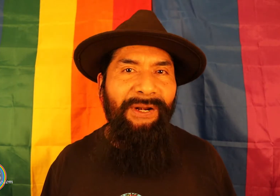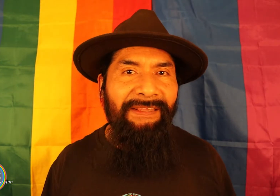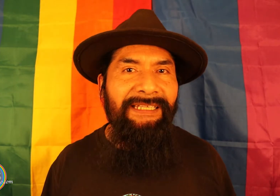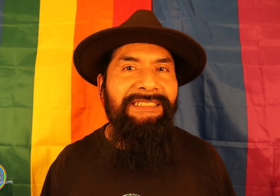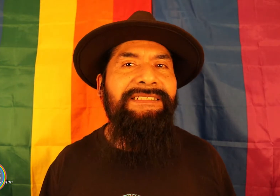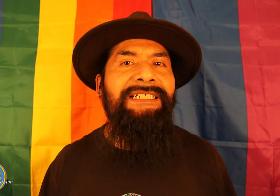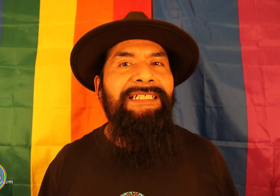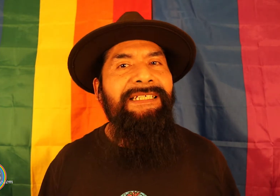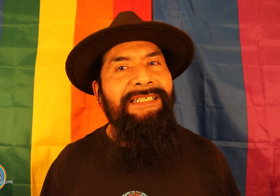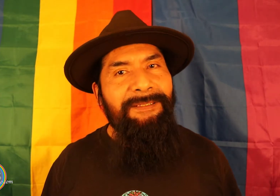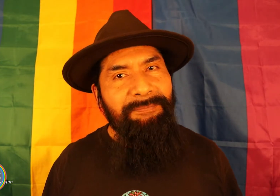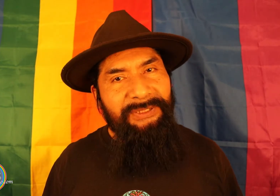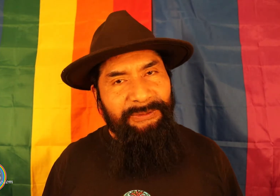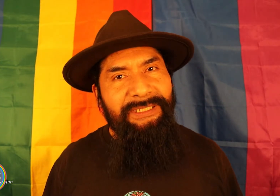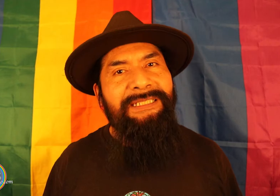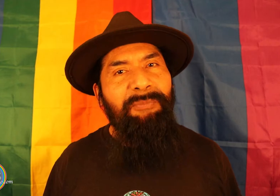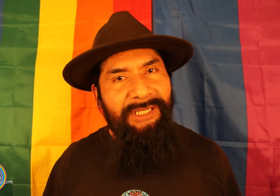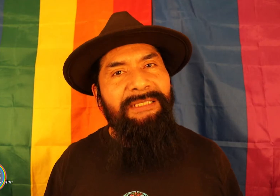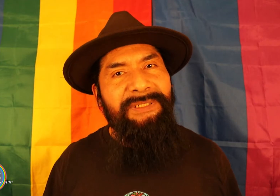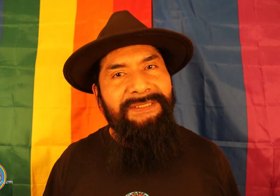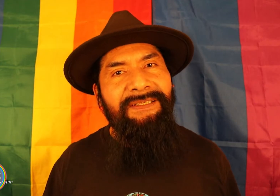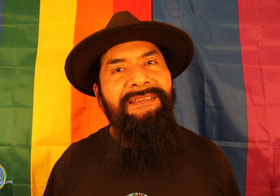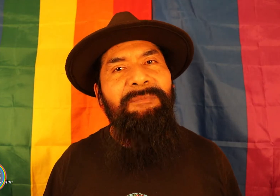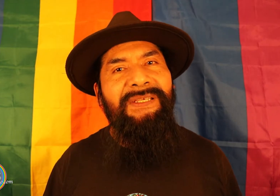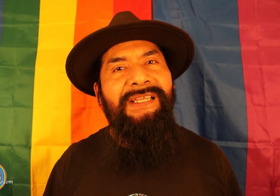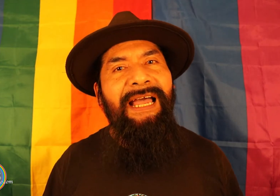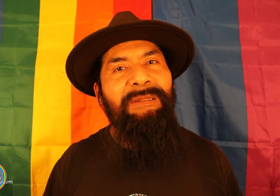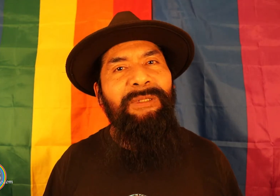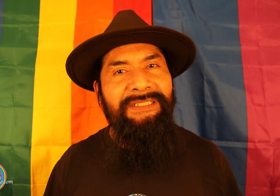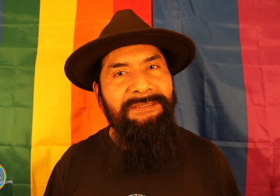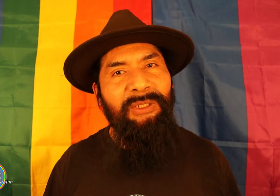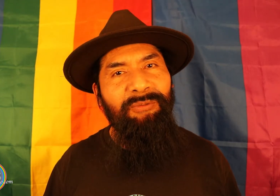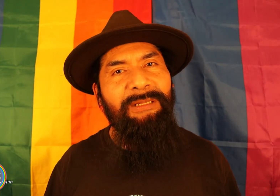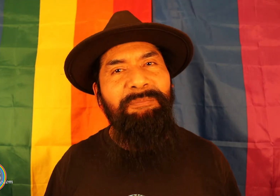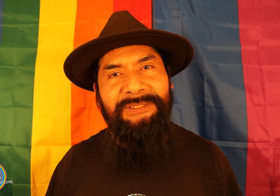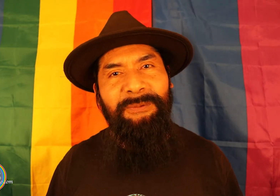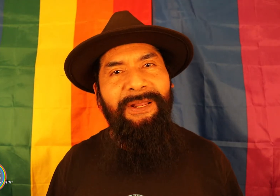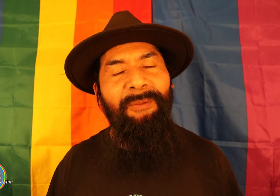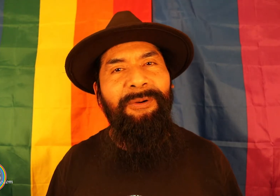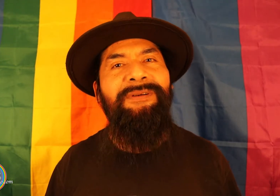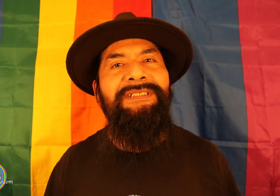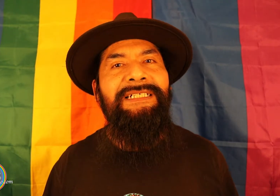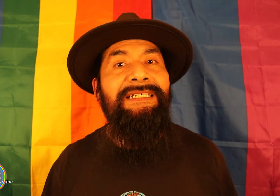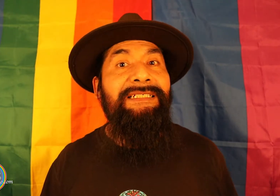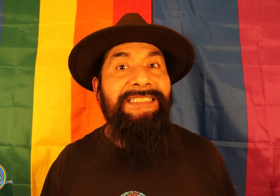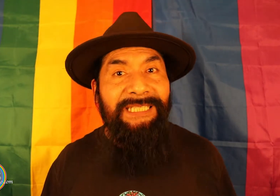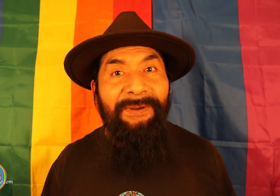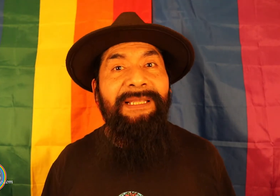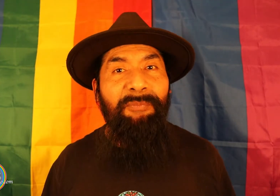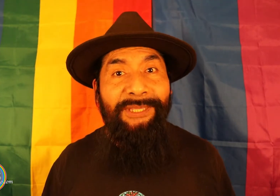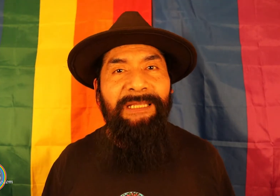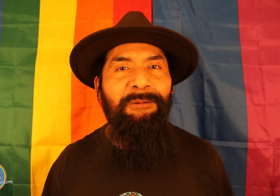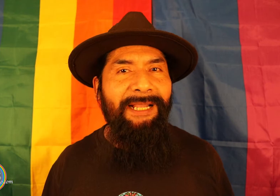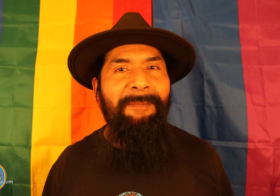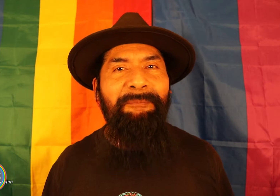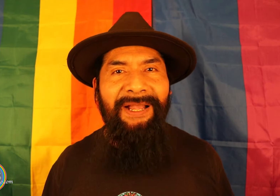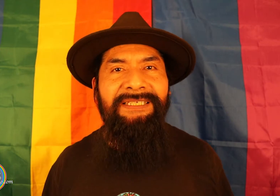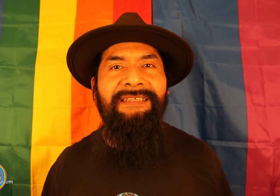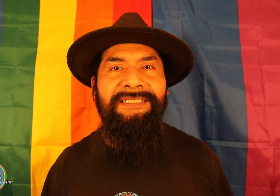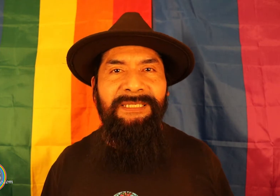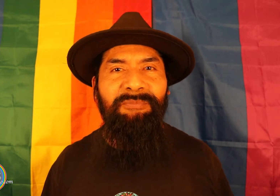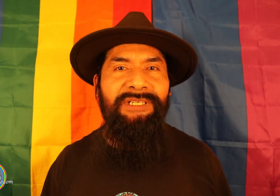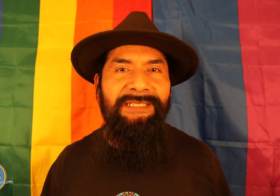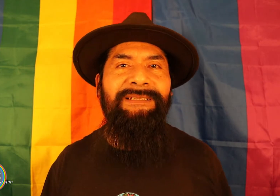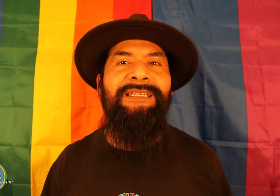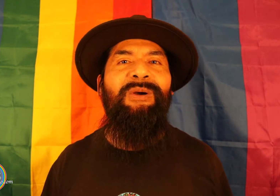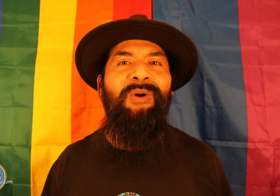de Morena y personas que apoyan al presidente mexicano Andrés Manuel López Obrador estaban apoyando la campaña